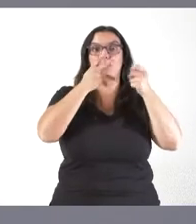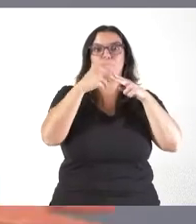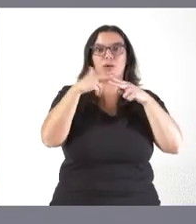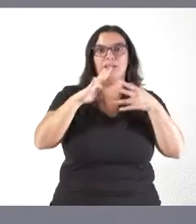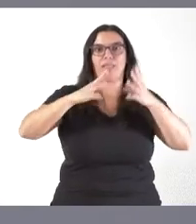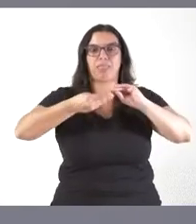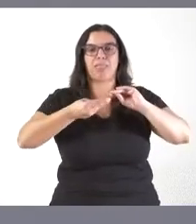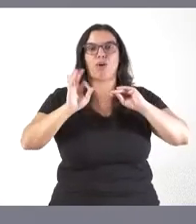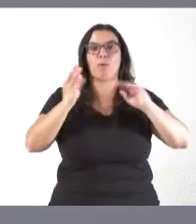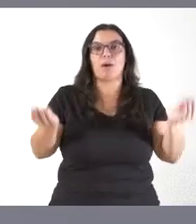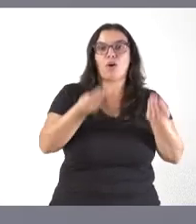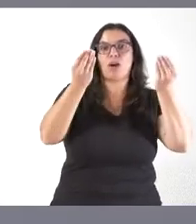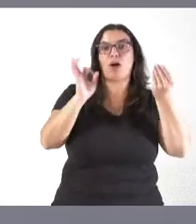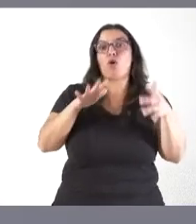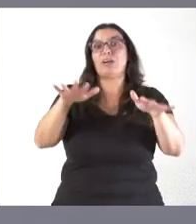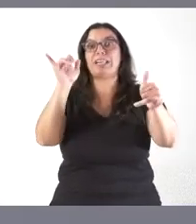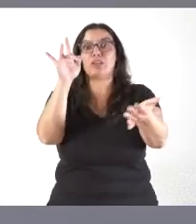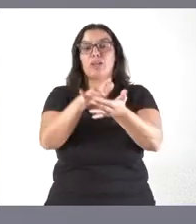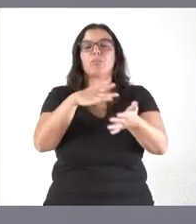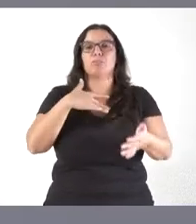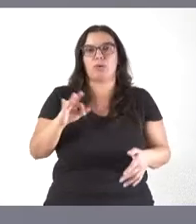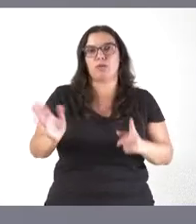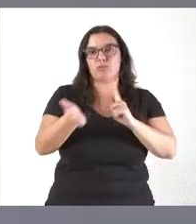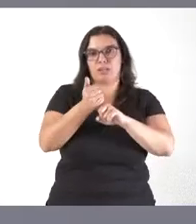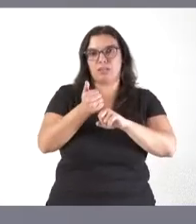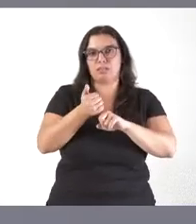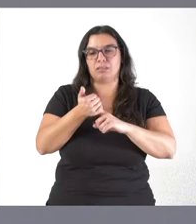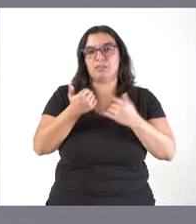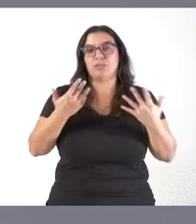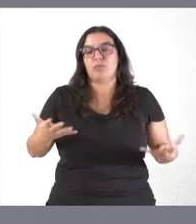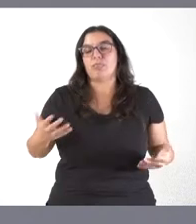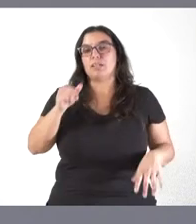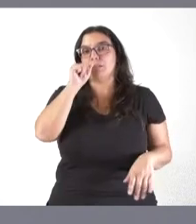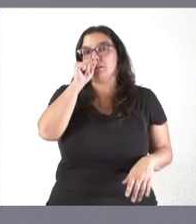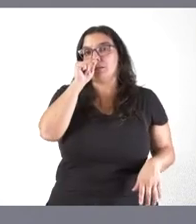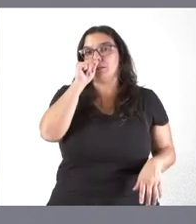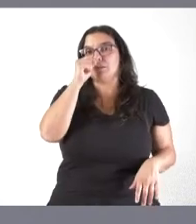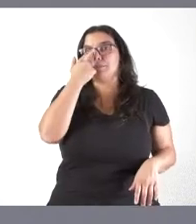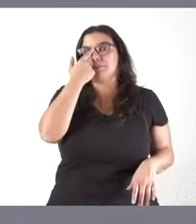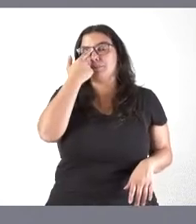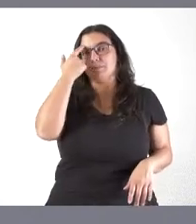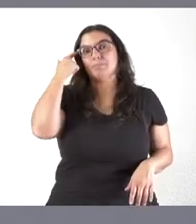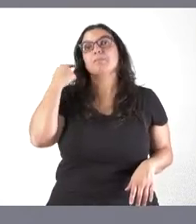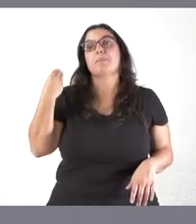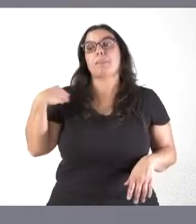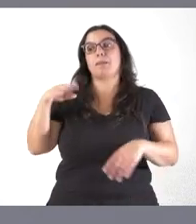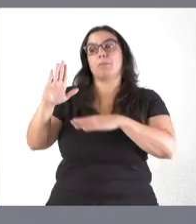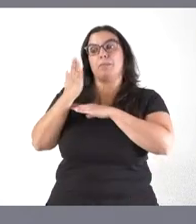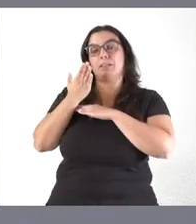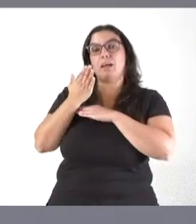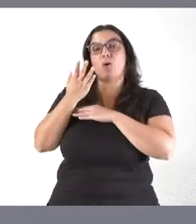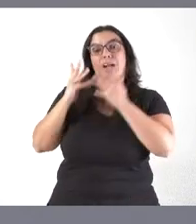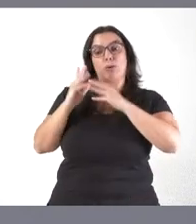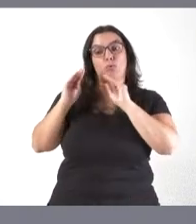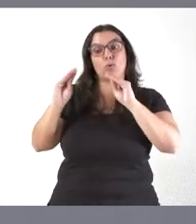o ni siquiera llegar a ese resultado que nos plantea el INE y por tanto lo que nos plantea ante nosotros o lo que tenemos